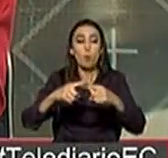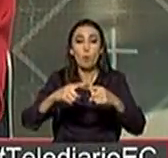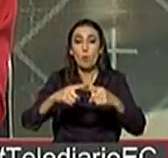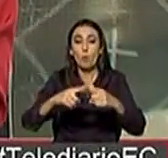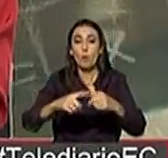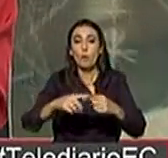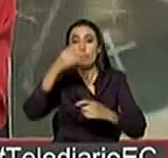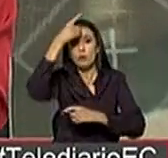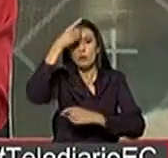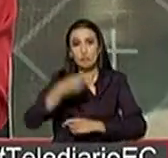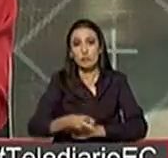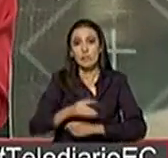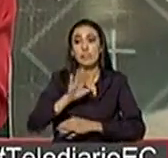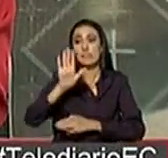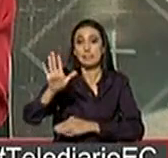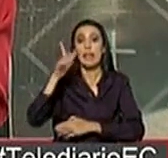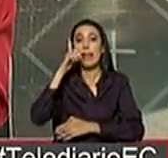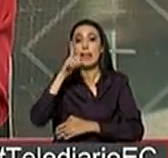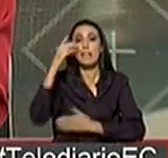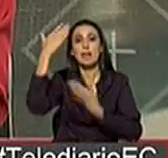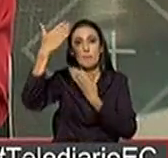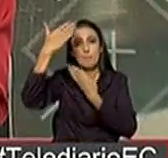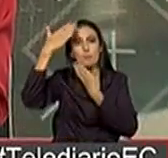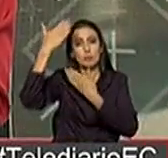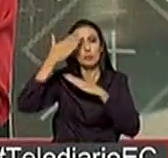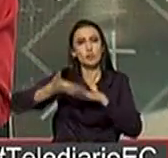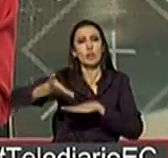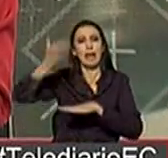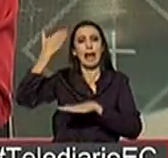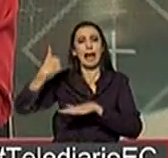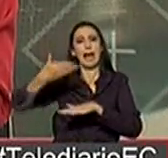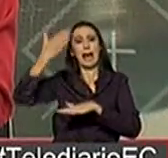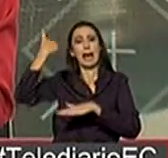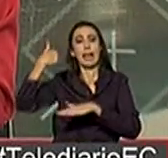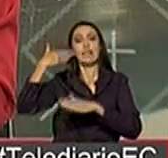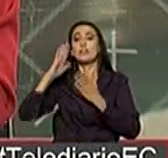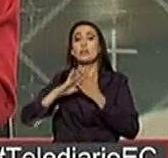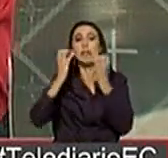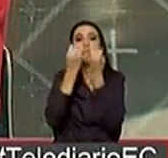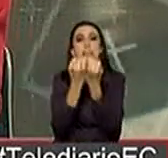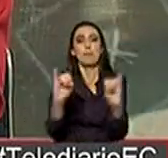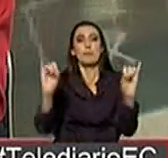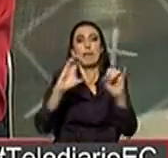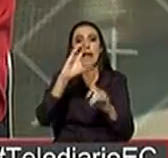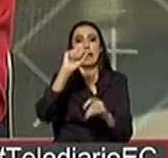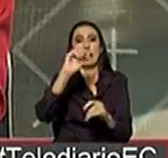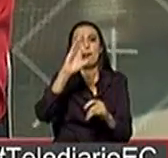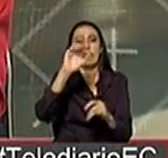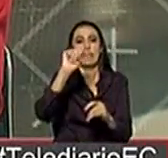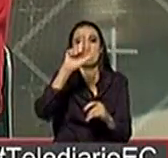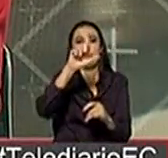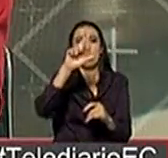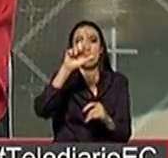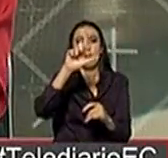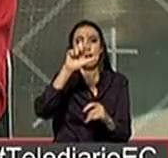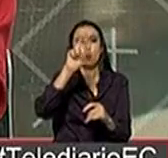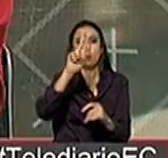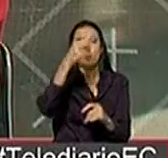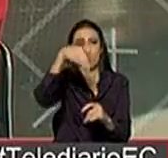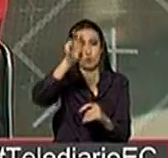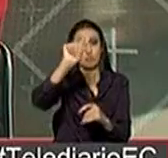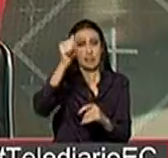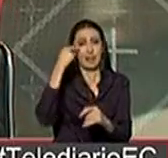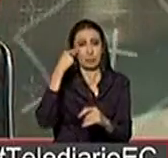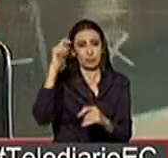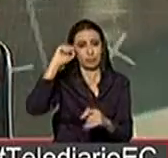sentencia contra los líderes políticos que encabezaron el proceso de independencia de cataluña en el año 2017 los